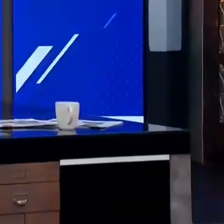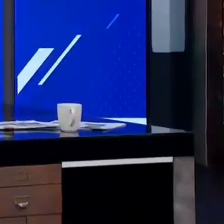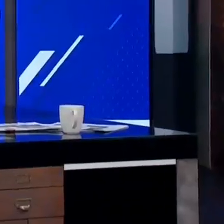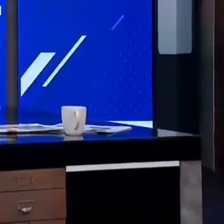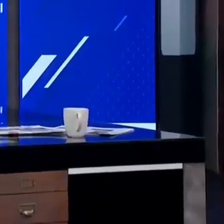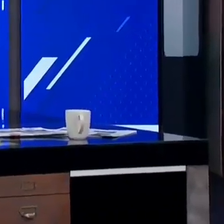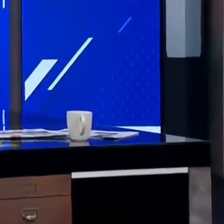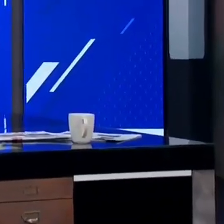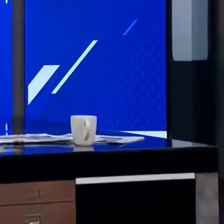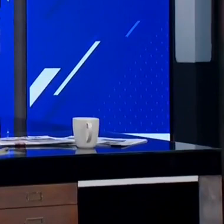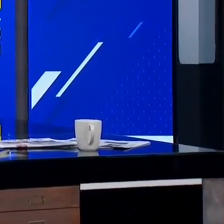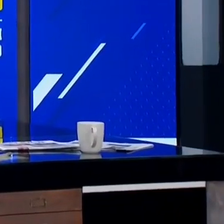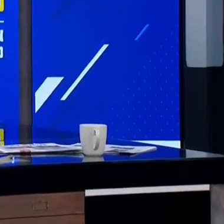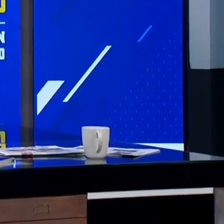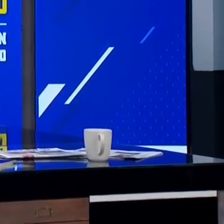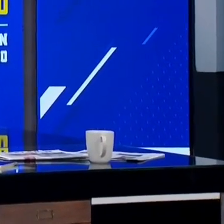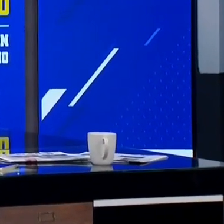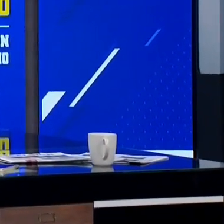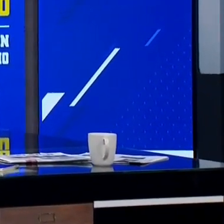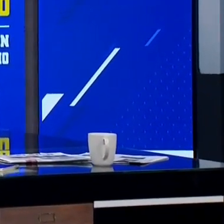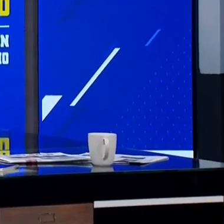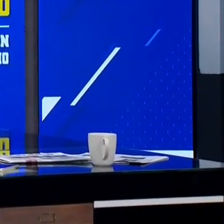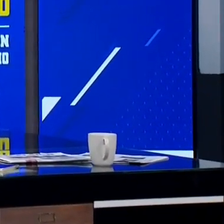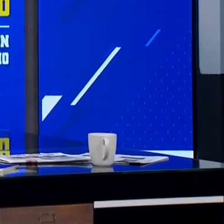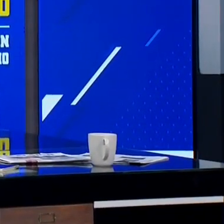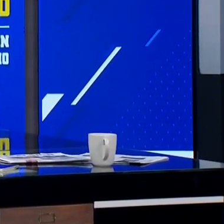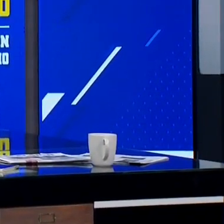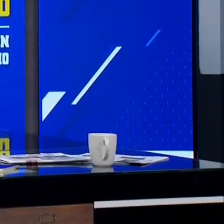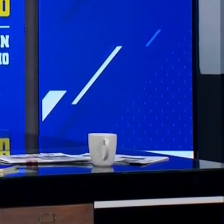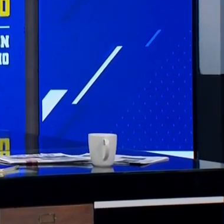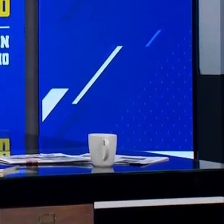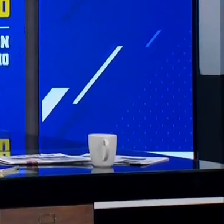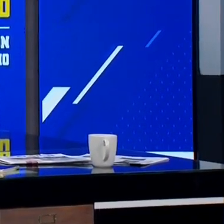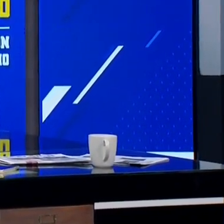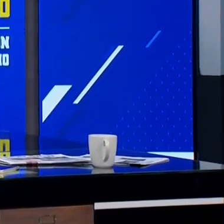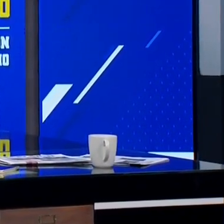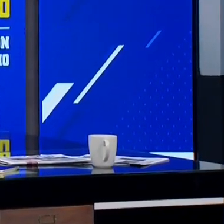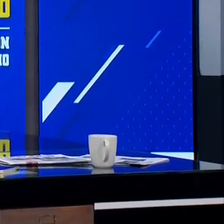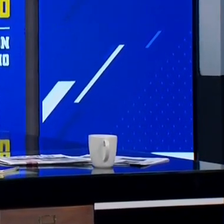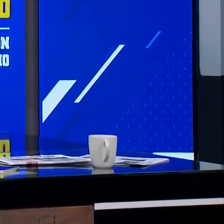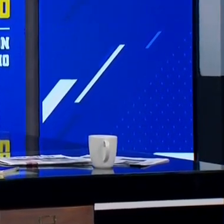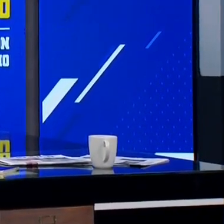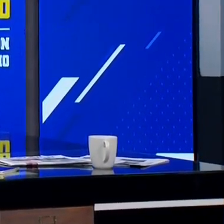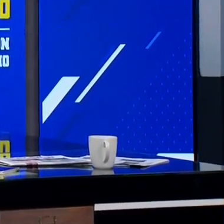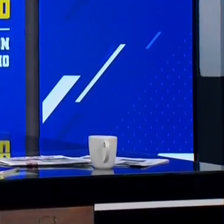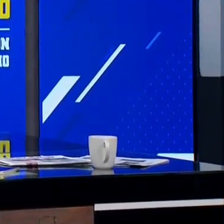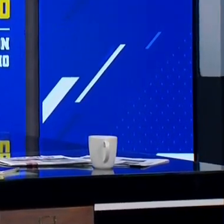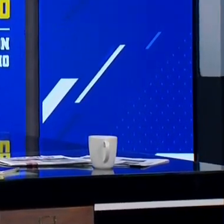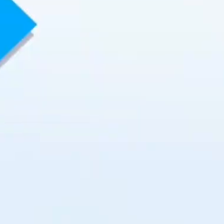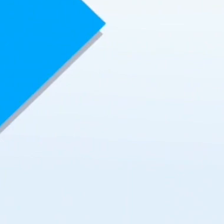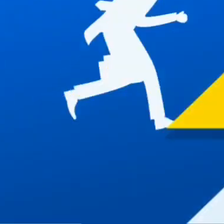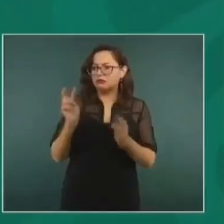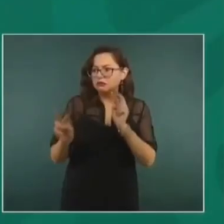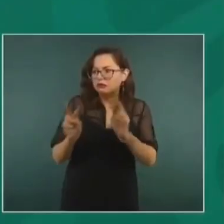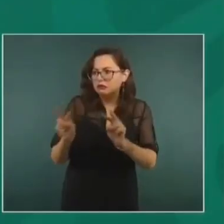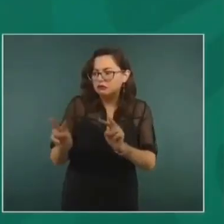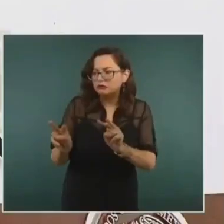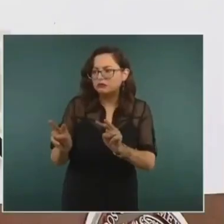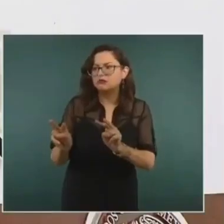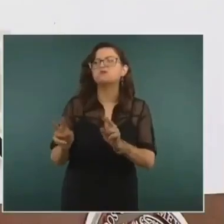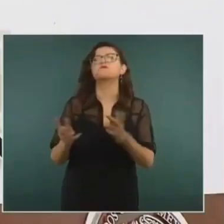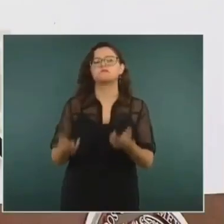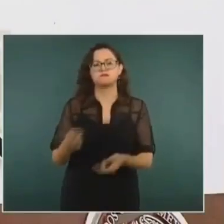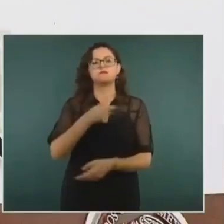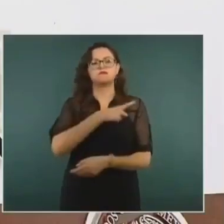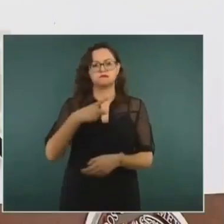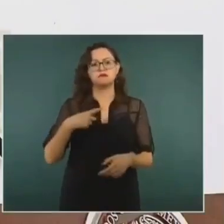Y bueno, precisamente esta mañana en la conferencia mañanera que se lleva a cabo desde Querétaro, Francisco Domínguez, gobernador de la entidad, dijo sobre